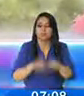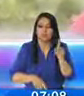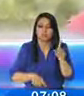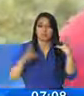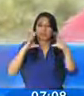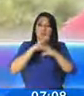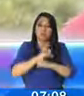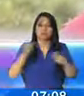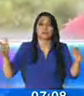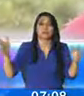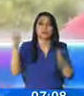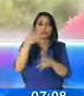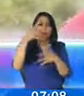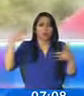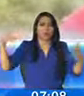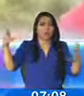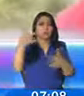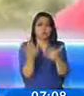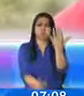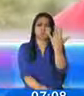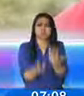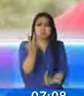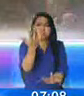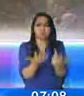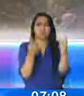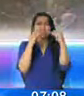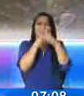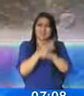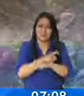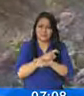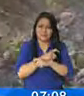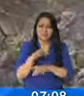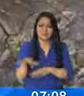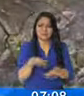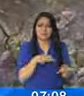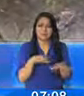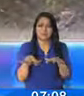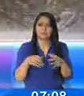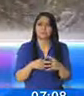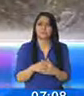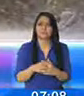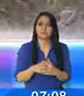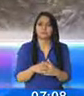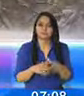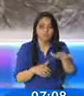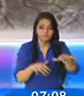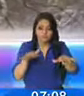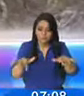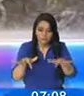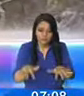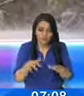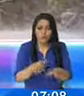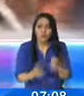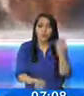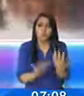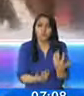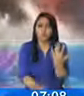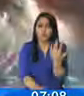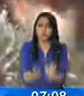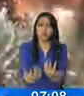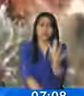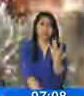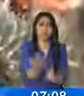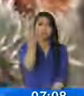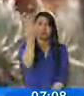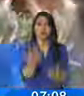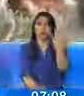noche lo que nos perjudica pues las actividades como bomberos está haciendo que las pequeñas pesas hagan sus fcos de incendios las lenguas de